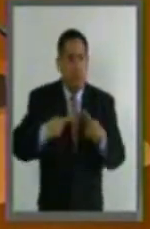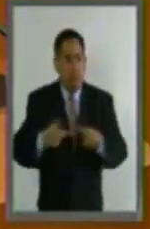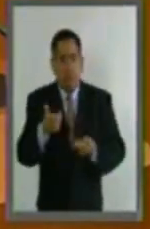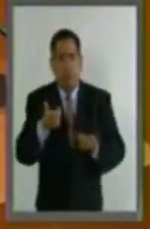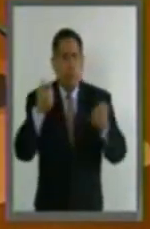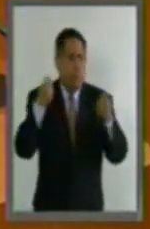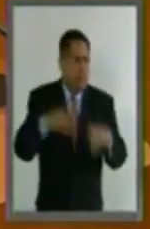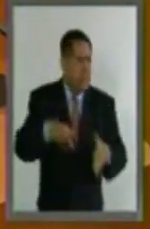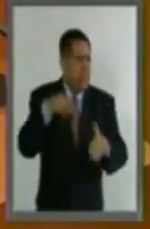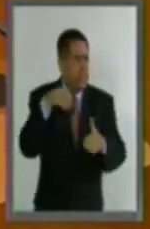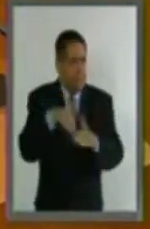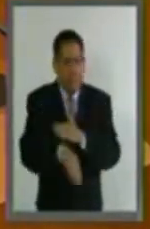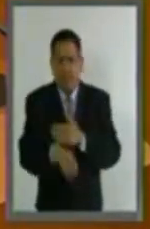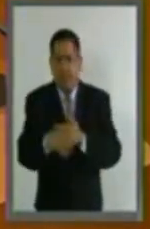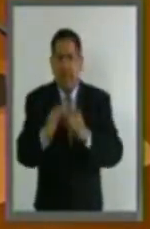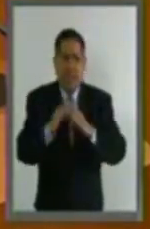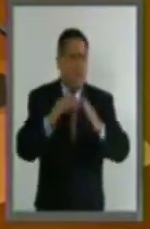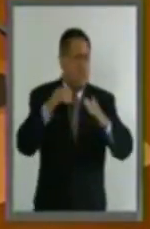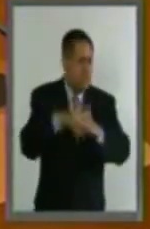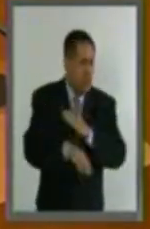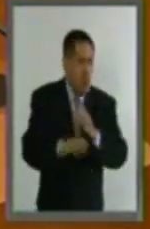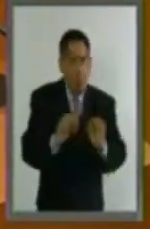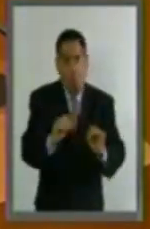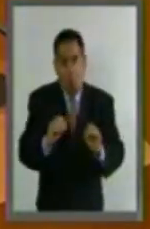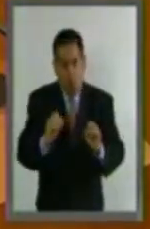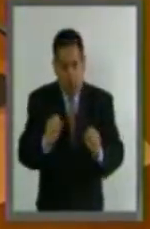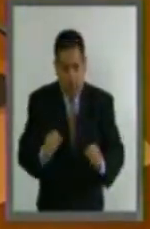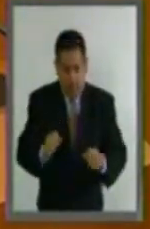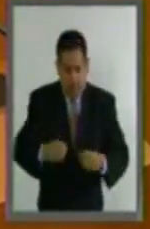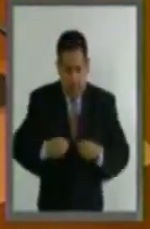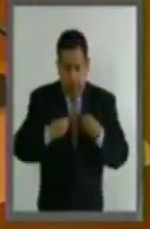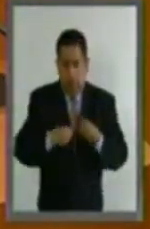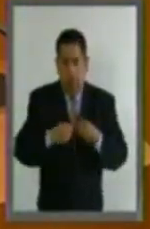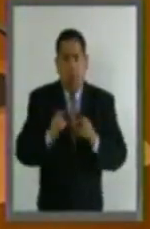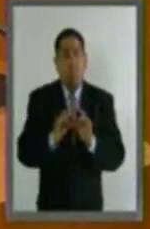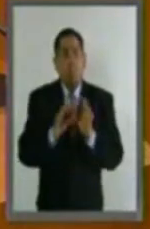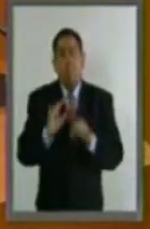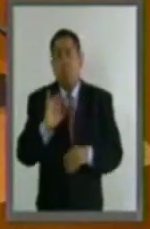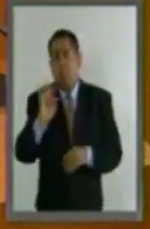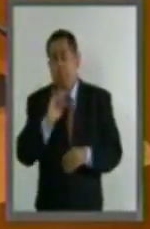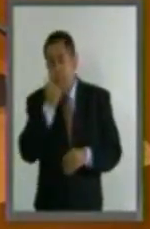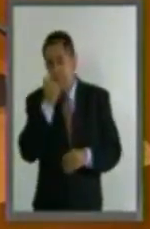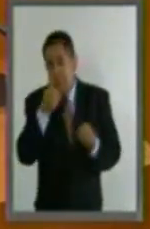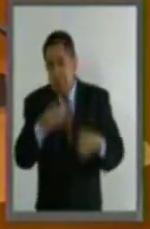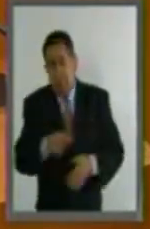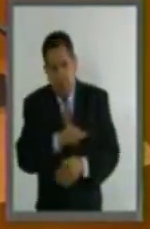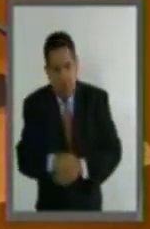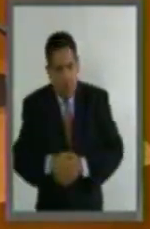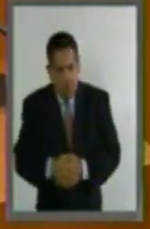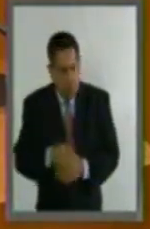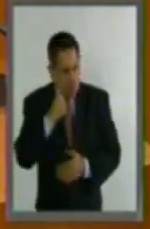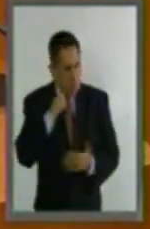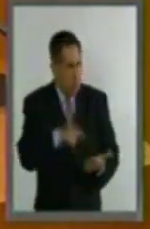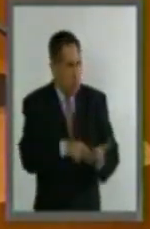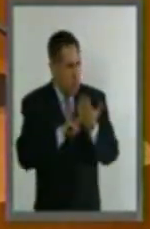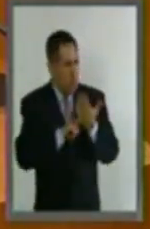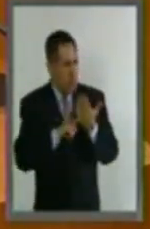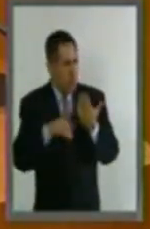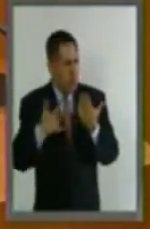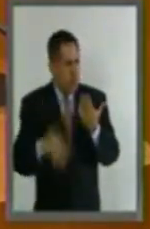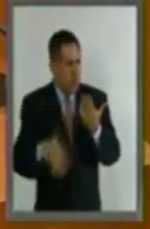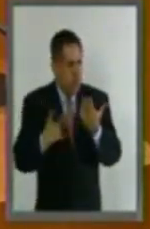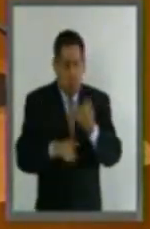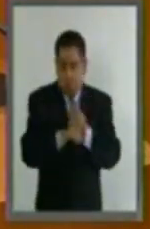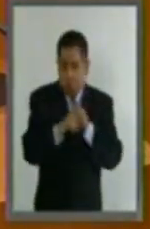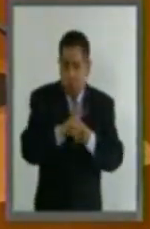sino también pone en riesgo su seguridad e integridad. Esta situación evidencia una problemática